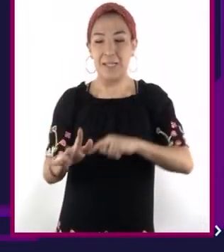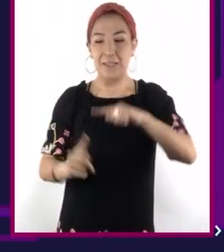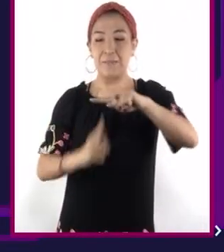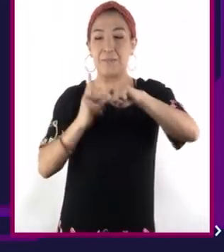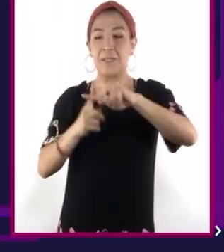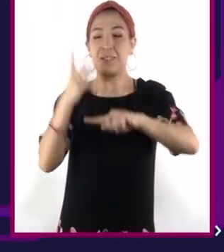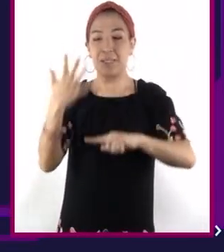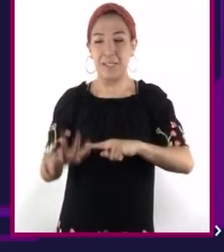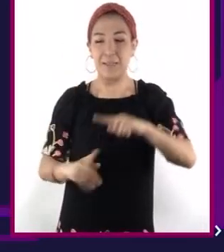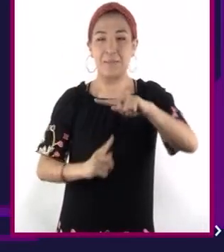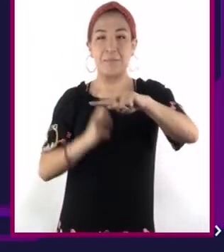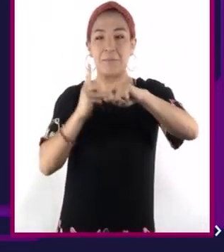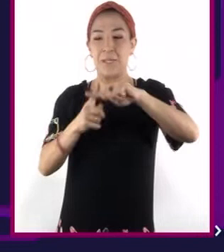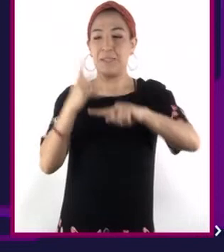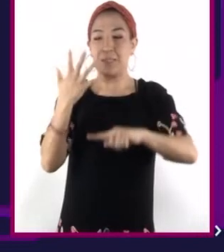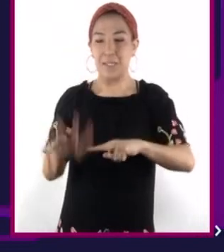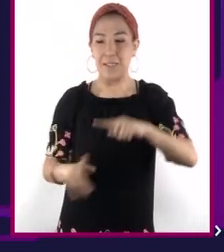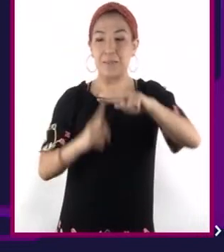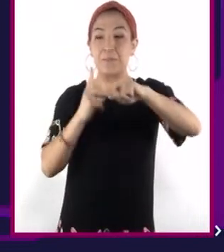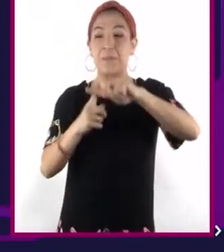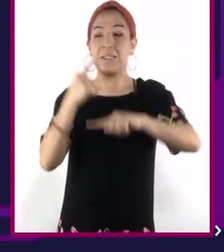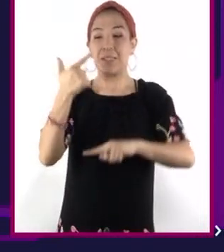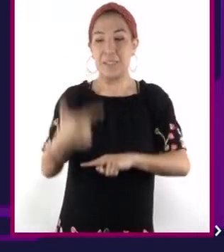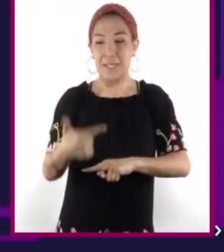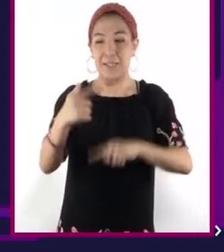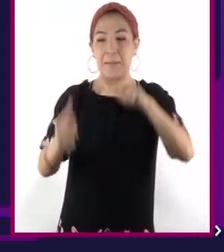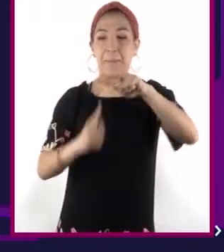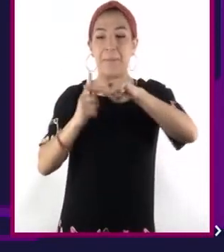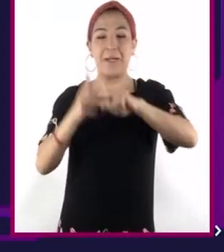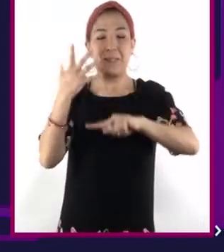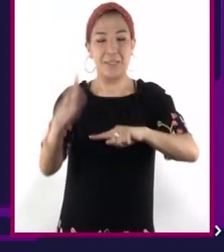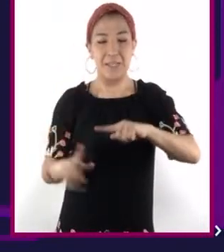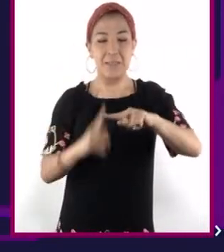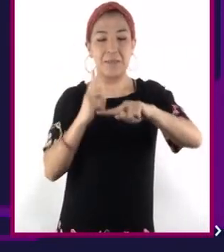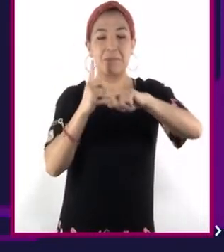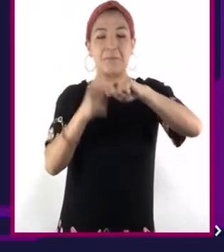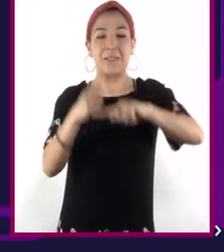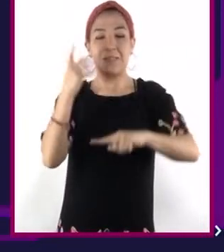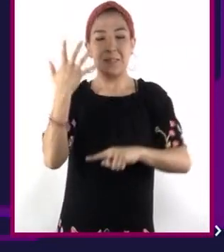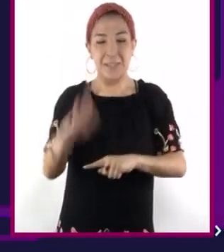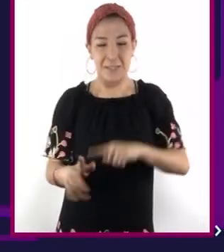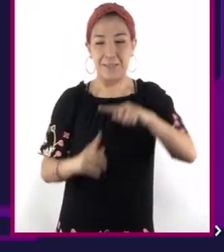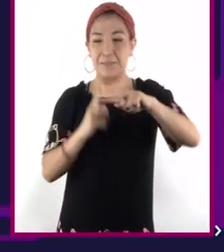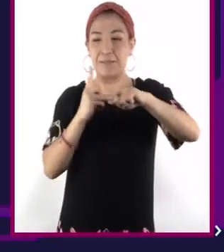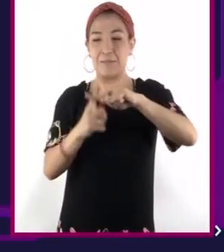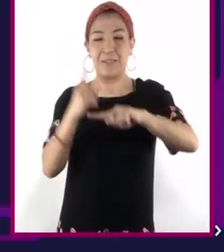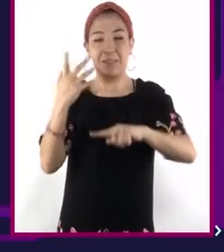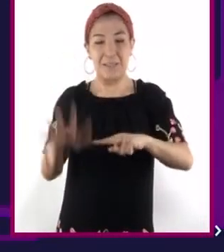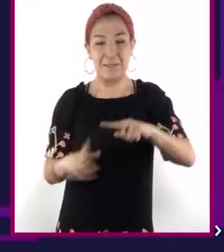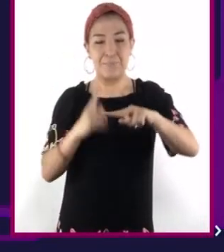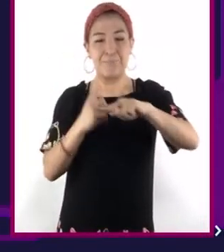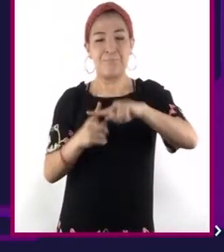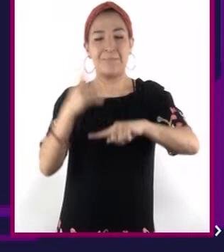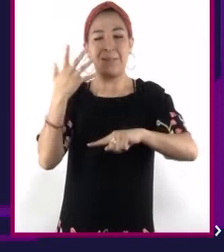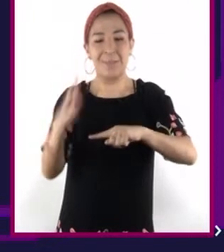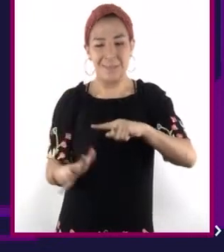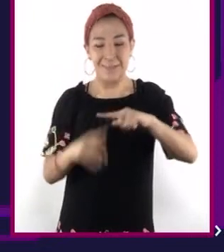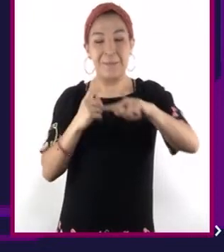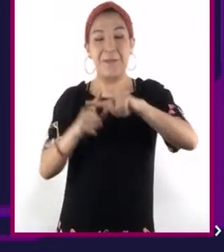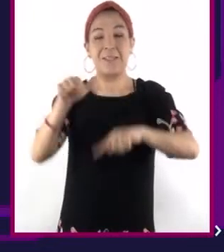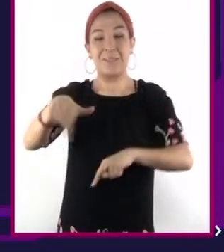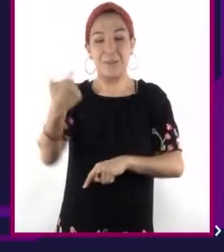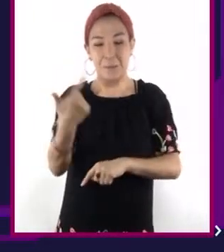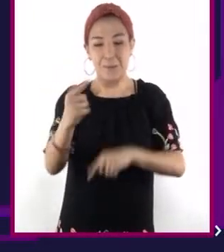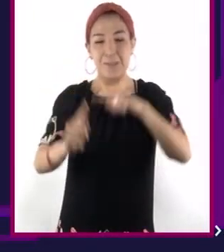10, más 10, más 7, más 10, más 10, más 10, más 10, más